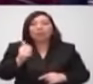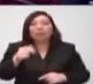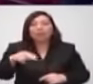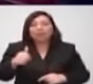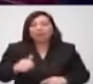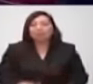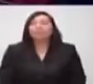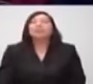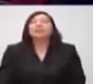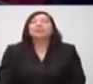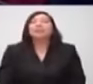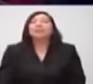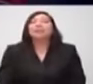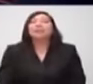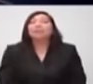Cabe indicar que